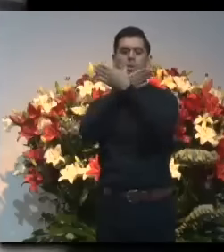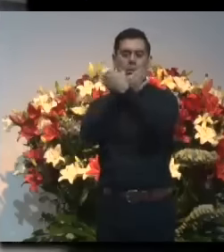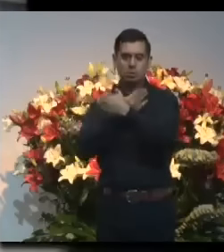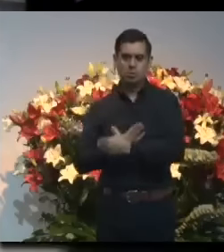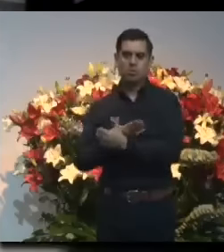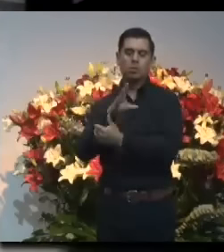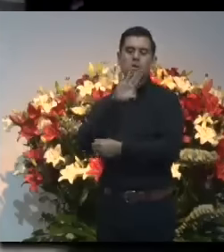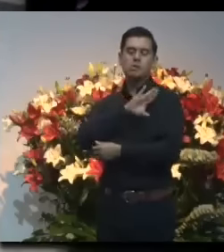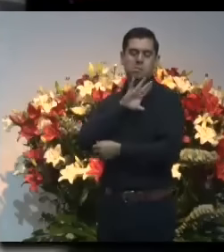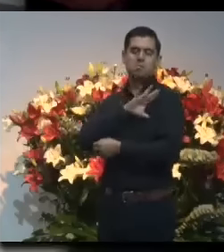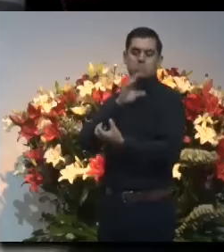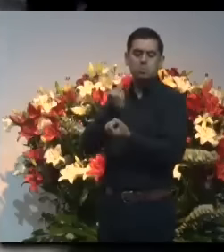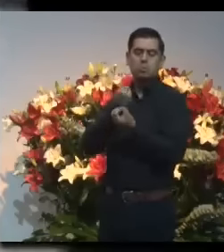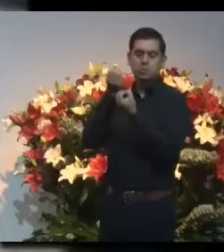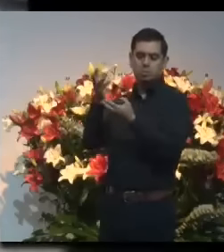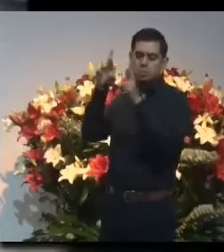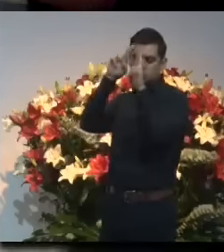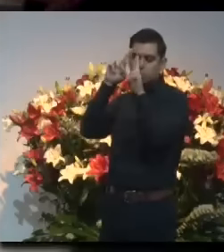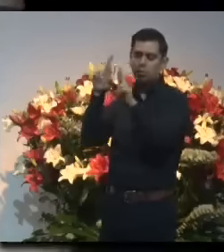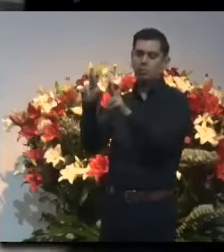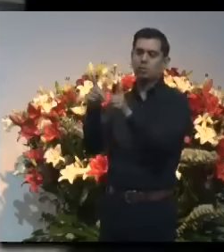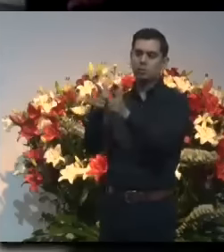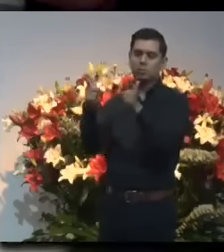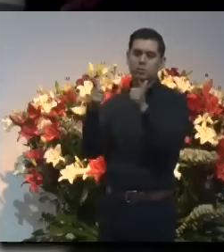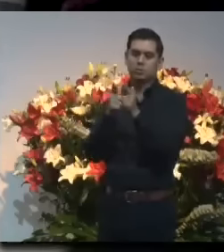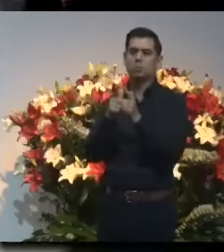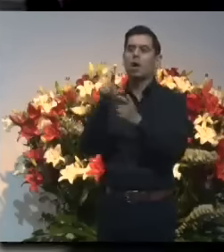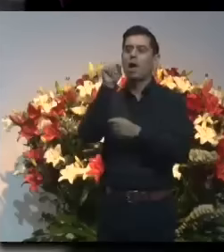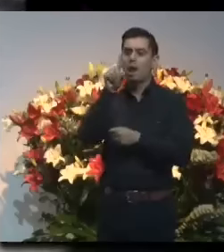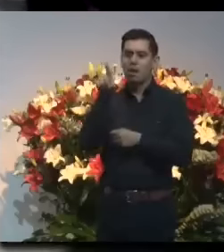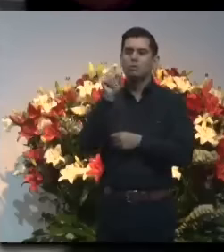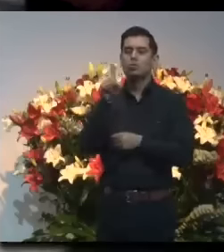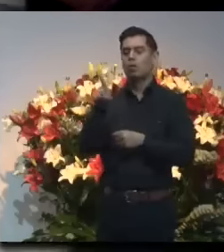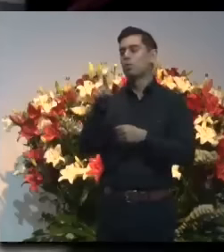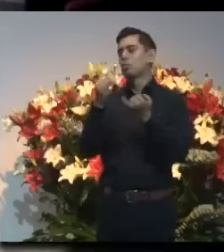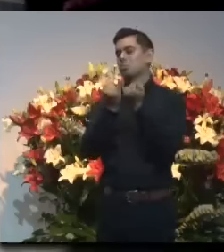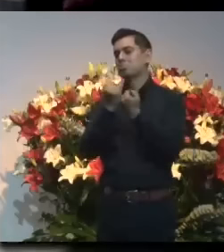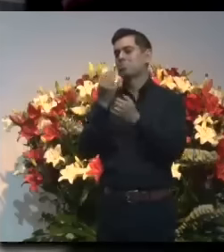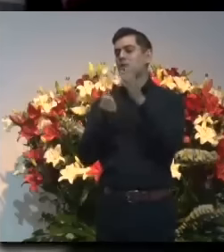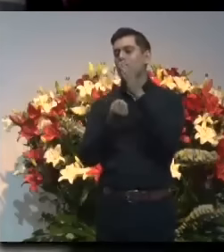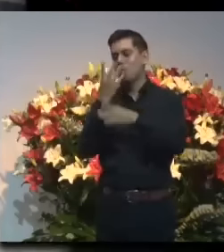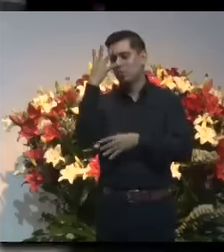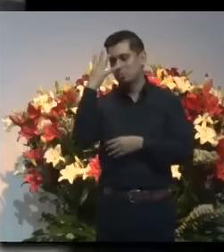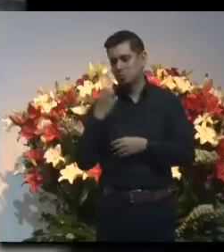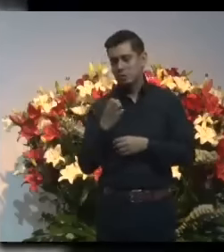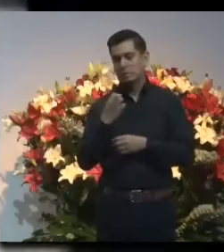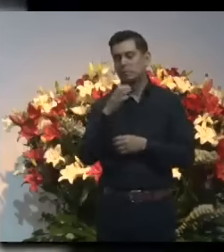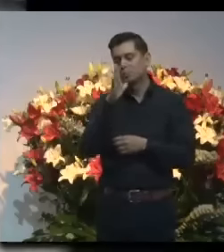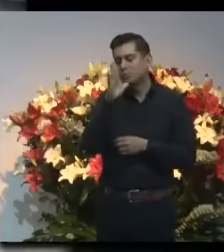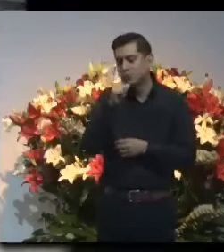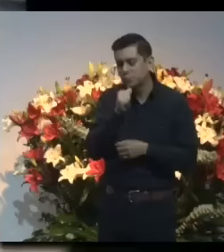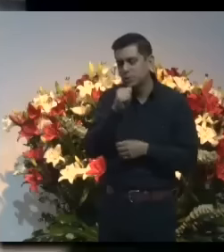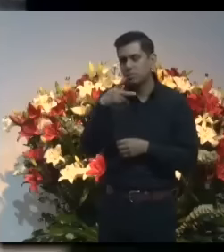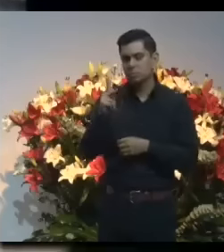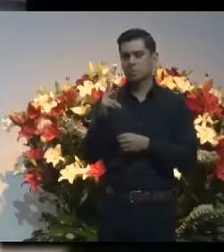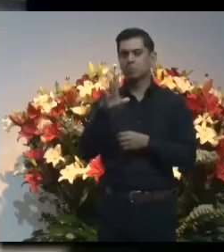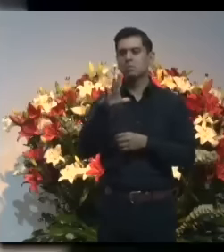cariño para MC y Jalisco y Nuevo León. No fue posible, pero aquí hay